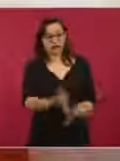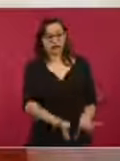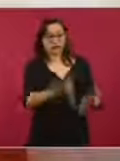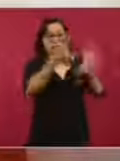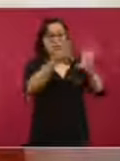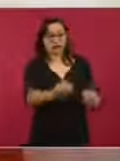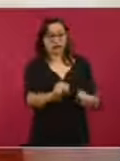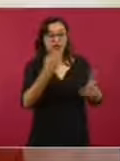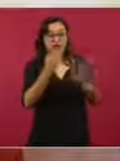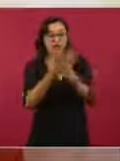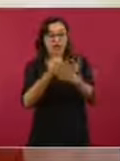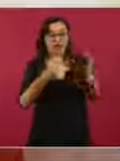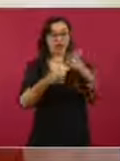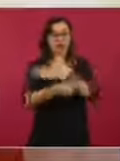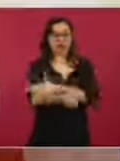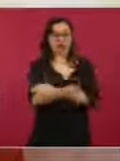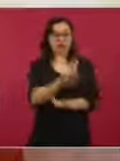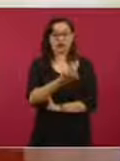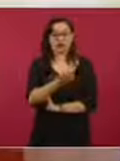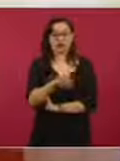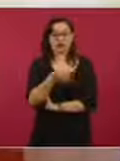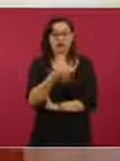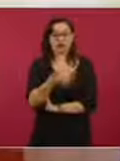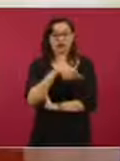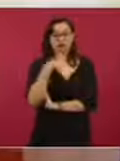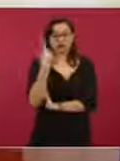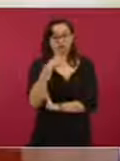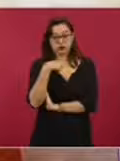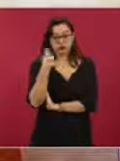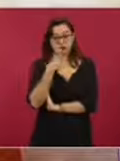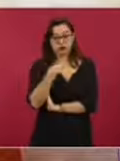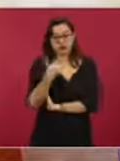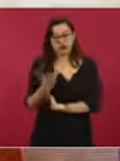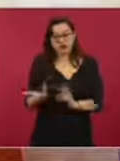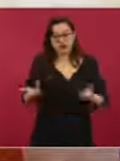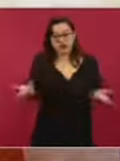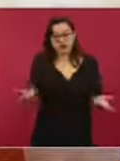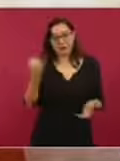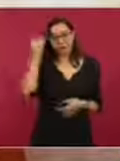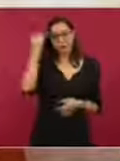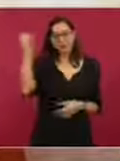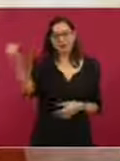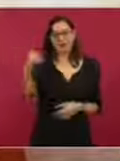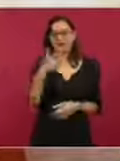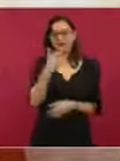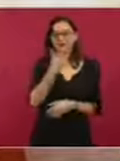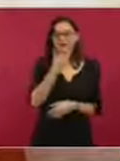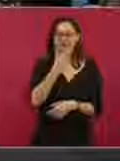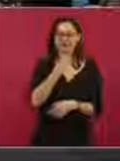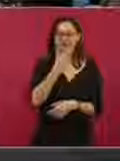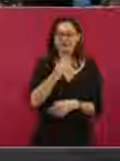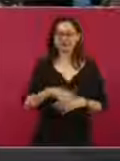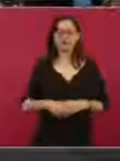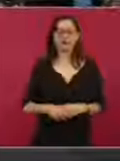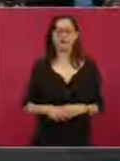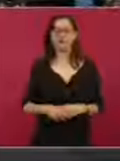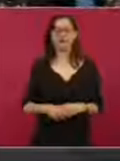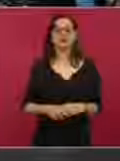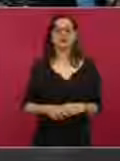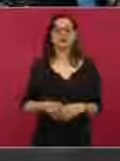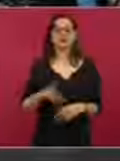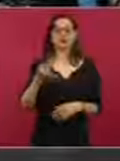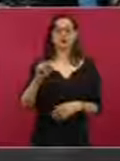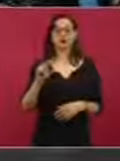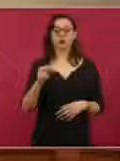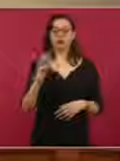y a Jessy, entonces, pues por eso. No, y además porque no queremos